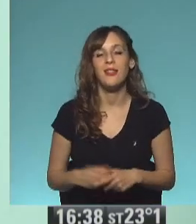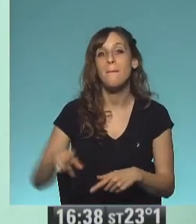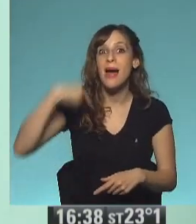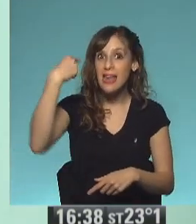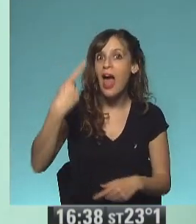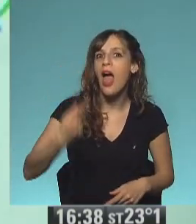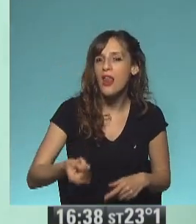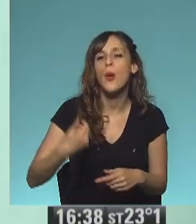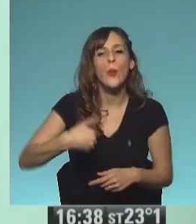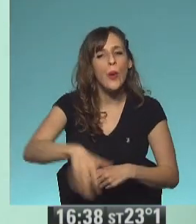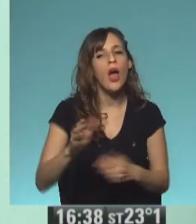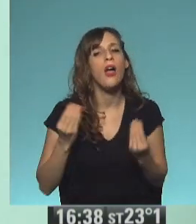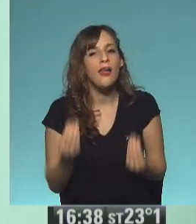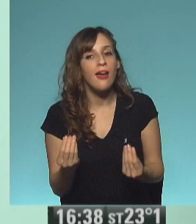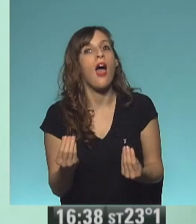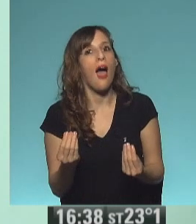mañana